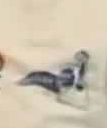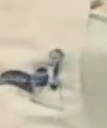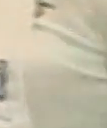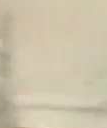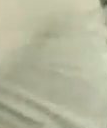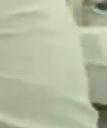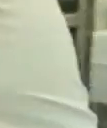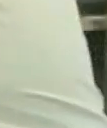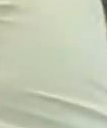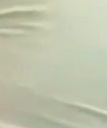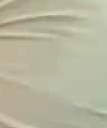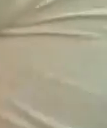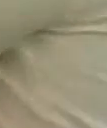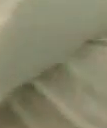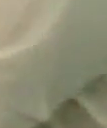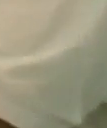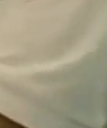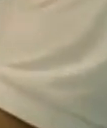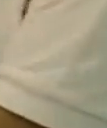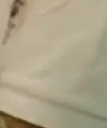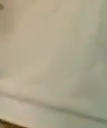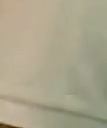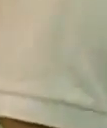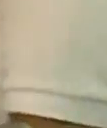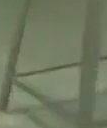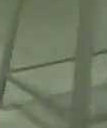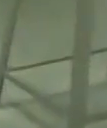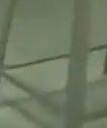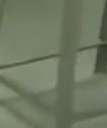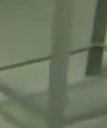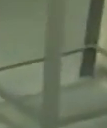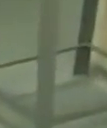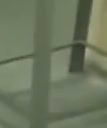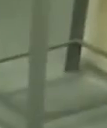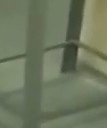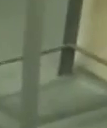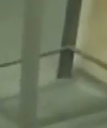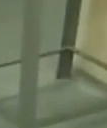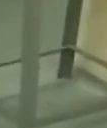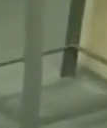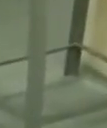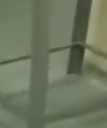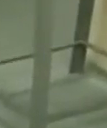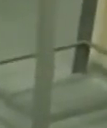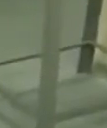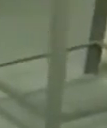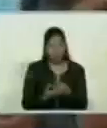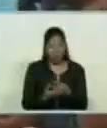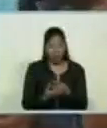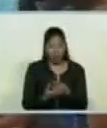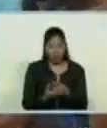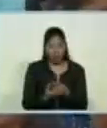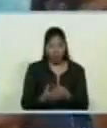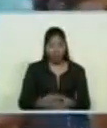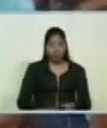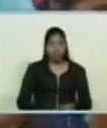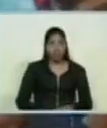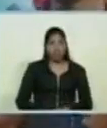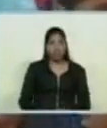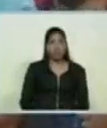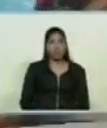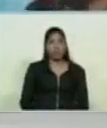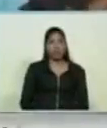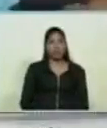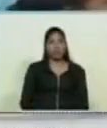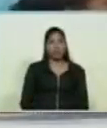camarada Carolina, ella es vocera de esta comuna, lideresa de este territorio, lideresa de otro proyecto productivo